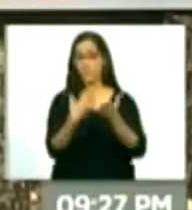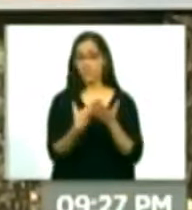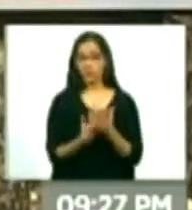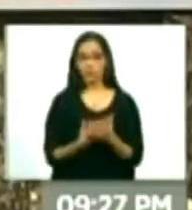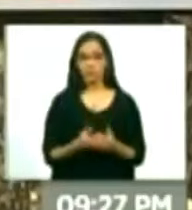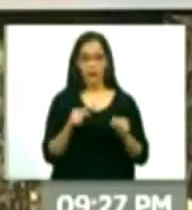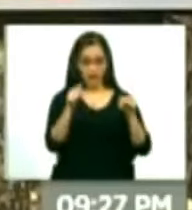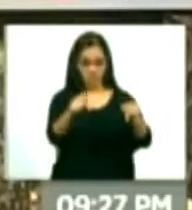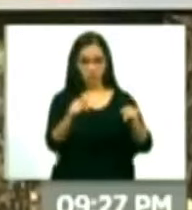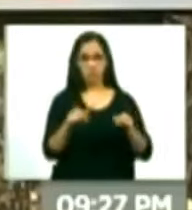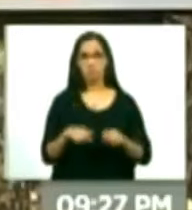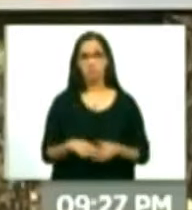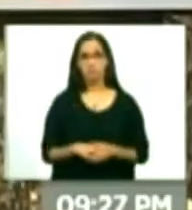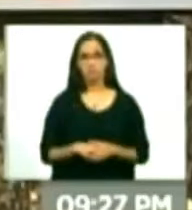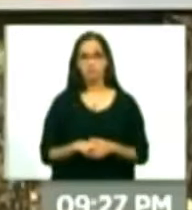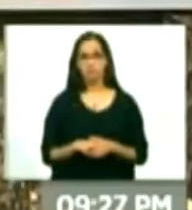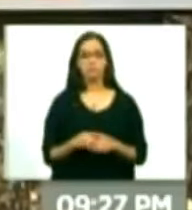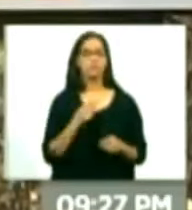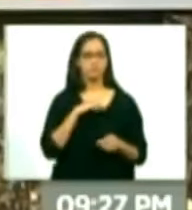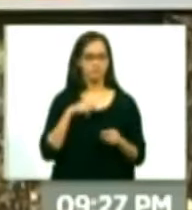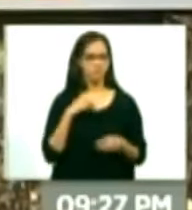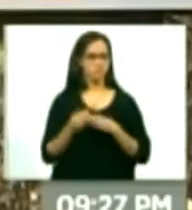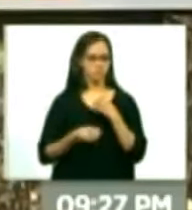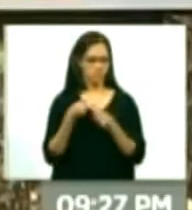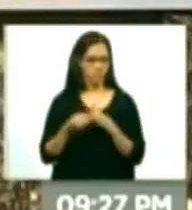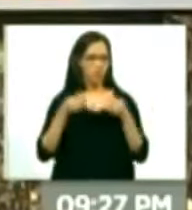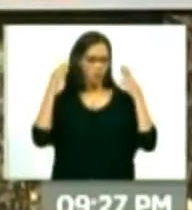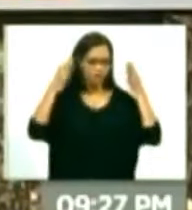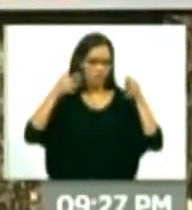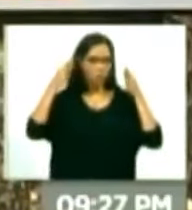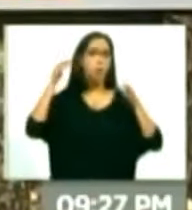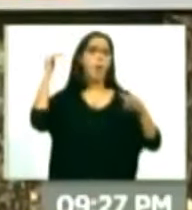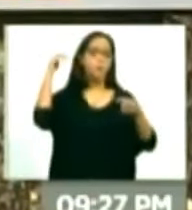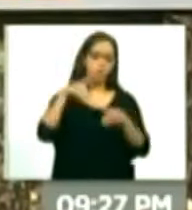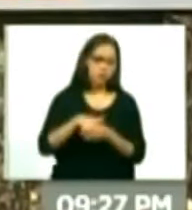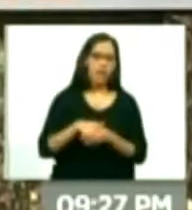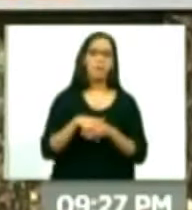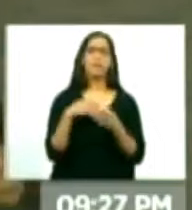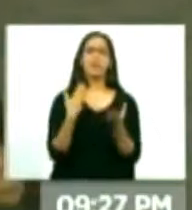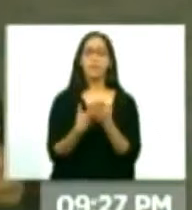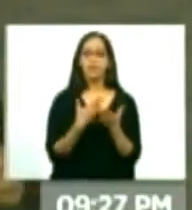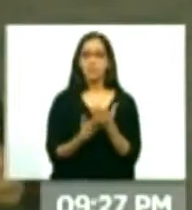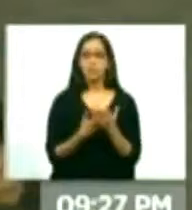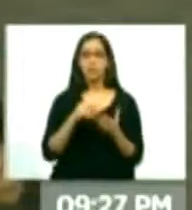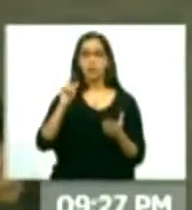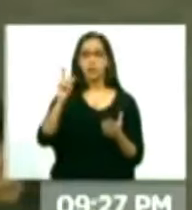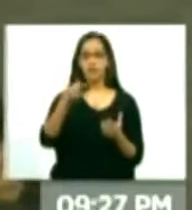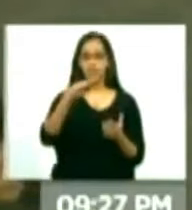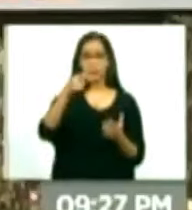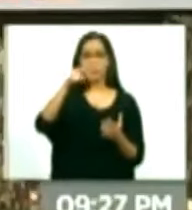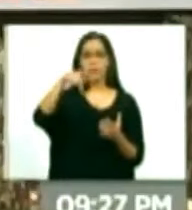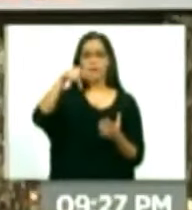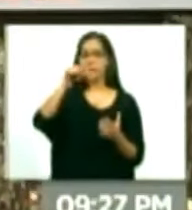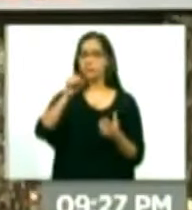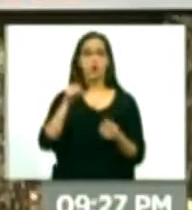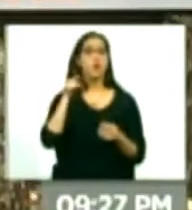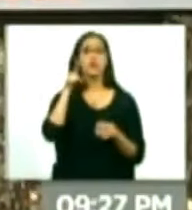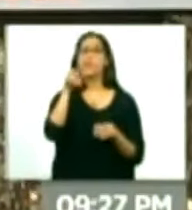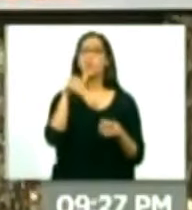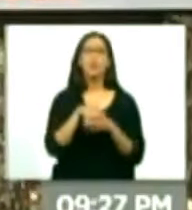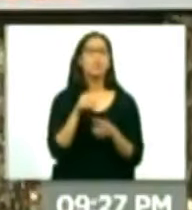allí. Y cuando nosotros hacemos la recomendación votar por el partido, por el Gran Polo Patriótico, usted vote por el que usted